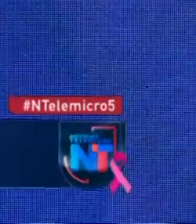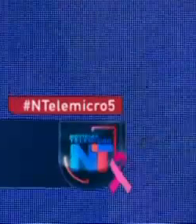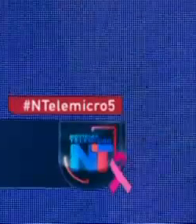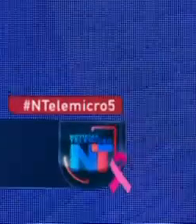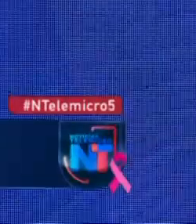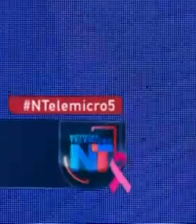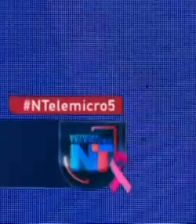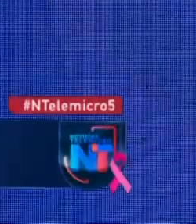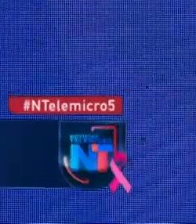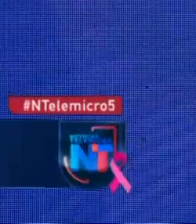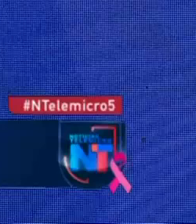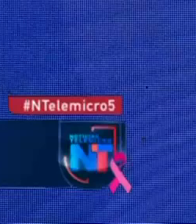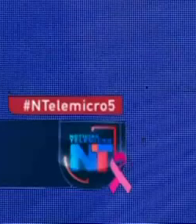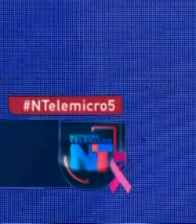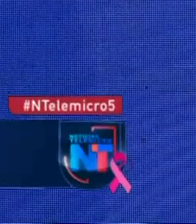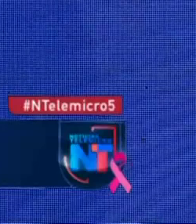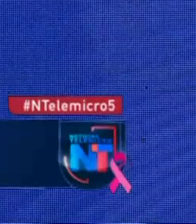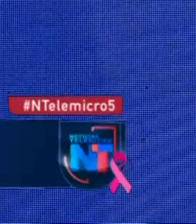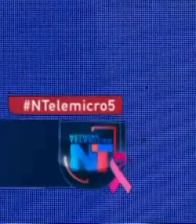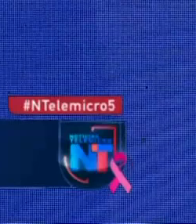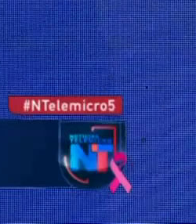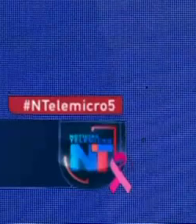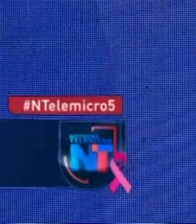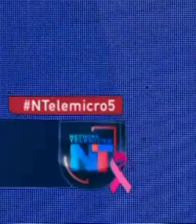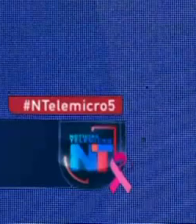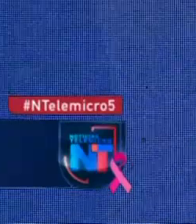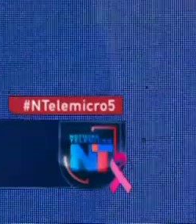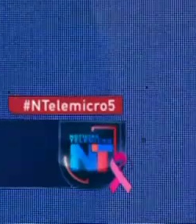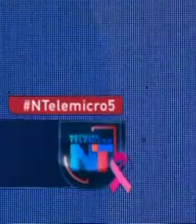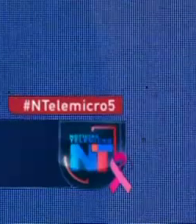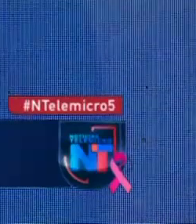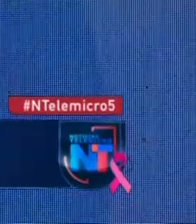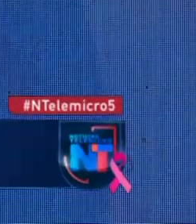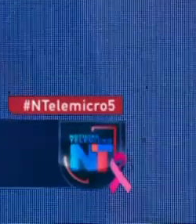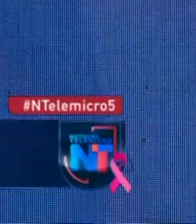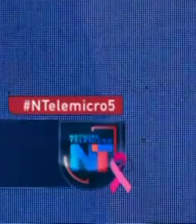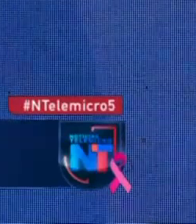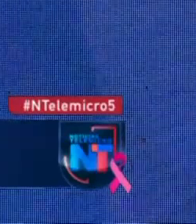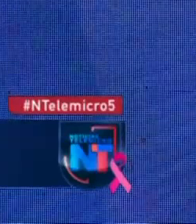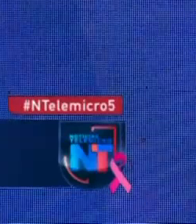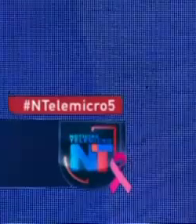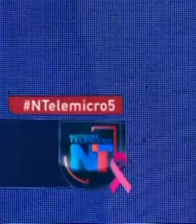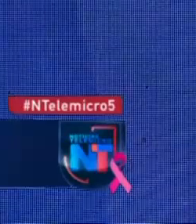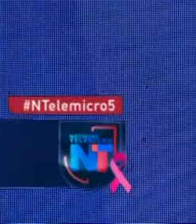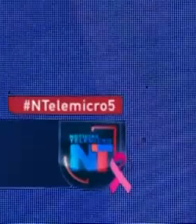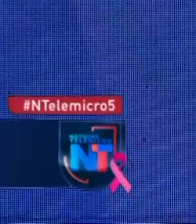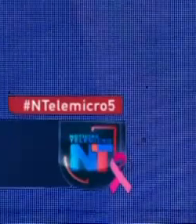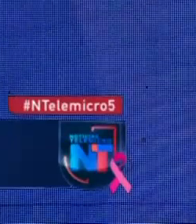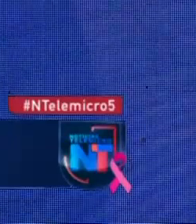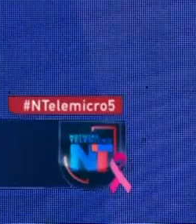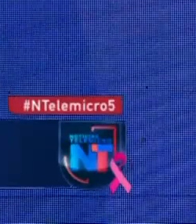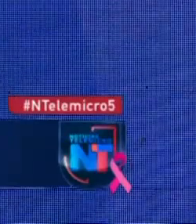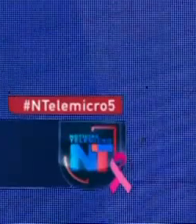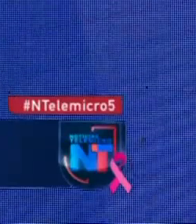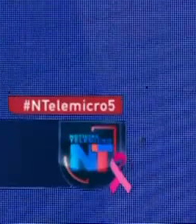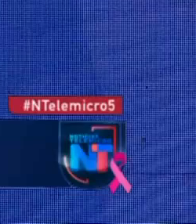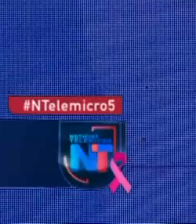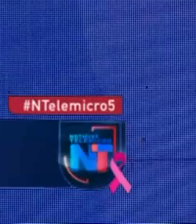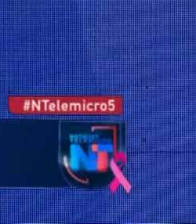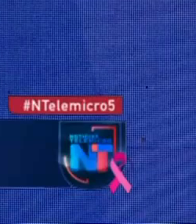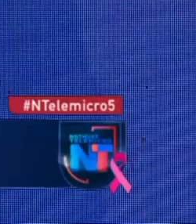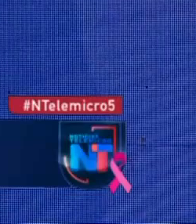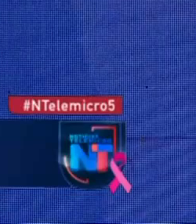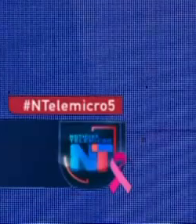obras que tenemos en construcción, pero tenemos que ser cuidadosos también en mantener también un